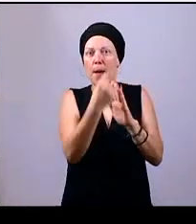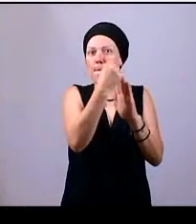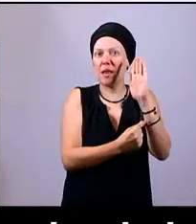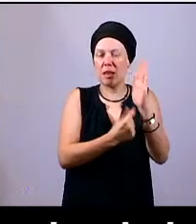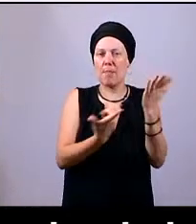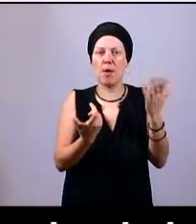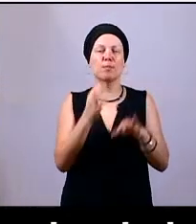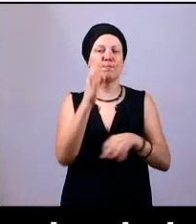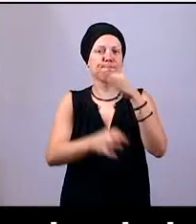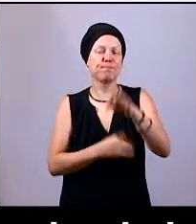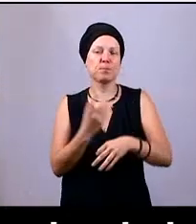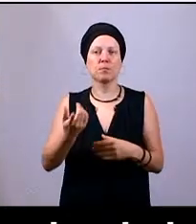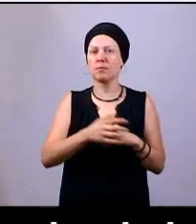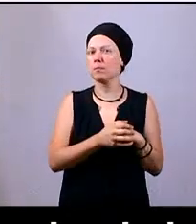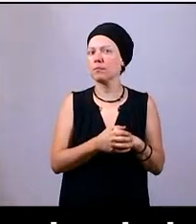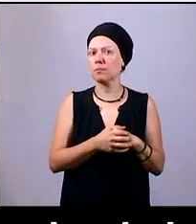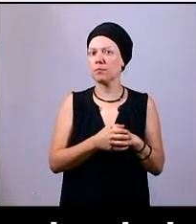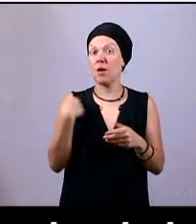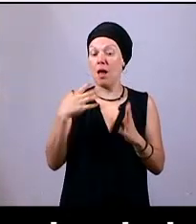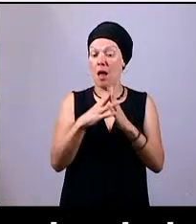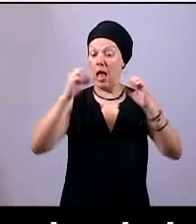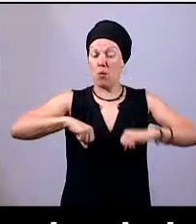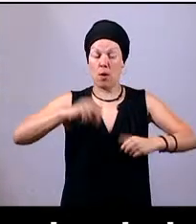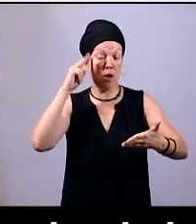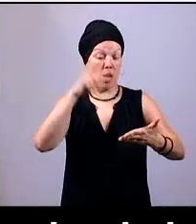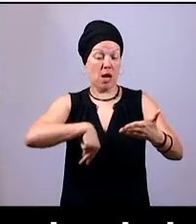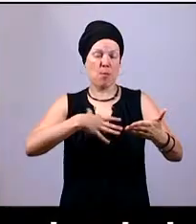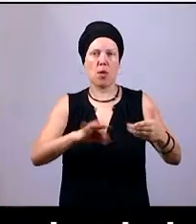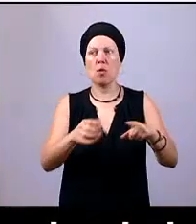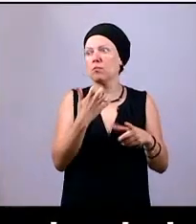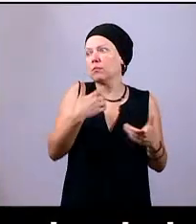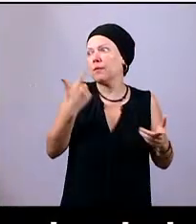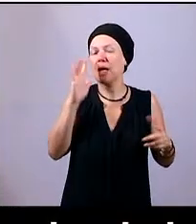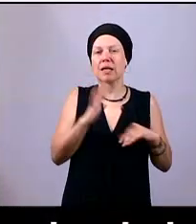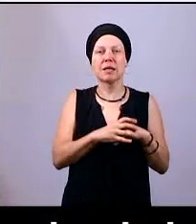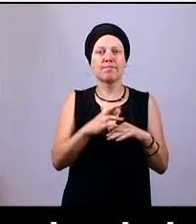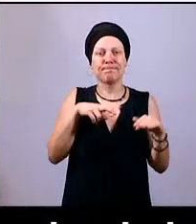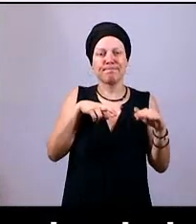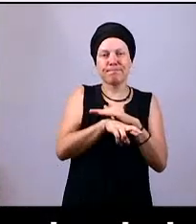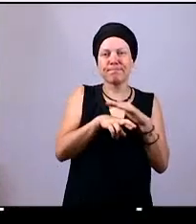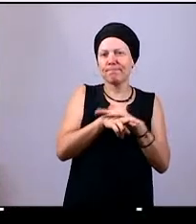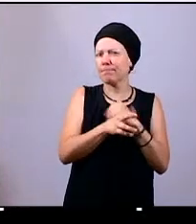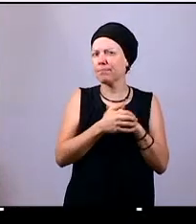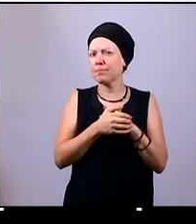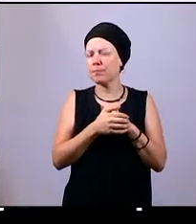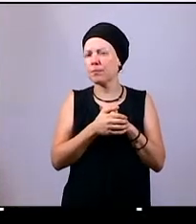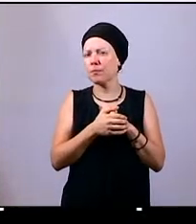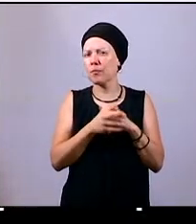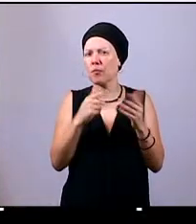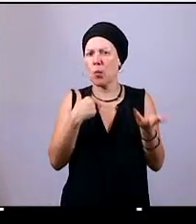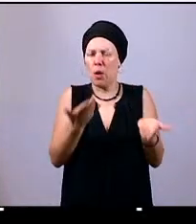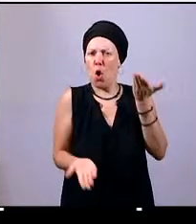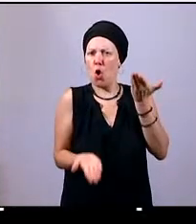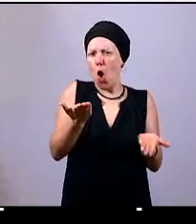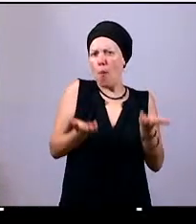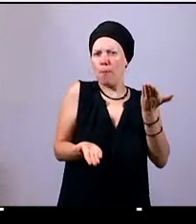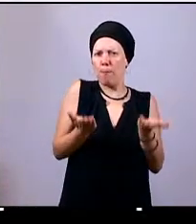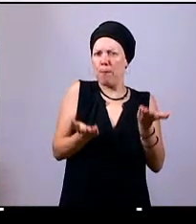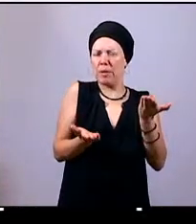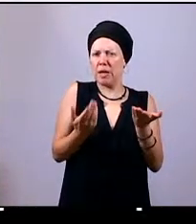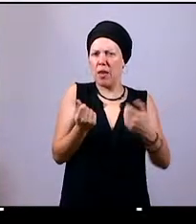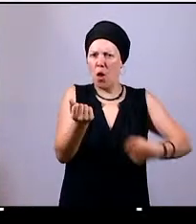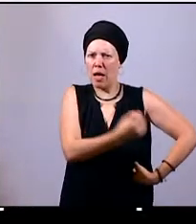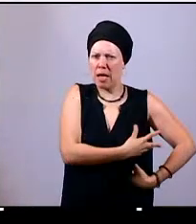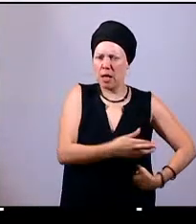ordinalidad. Podemos leer en ese acuerdo cómo, pese a los instrumentos de nivelación, pese a esa compensación de ingresos